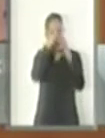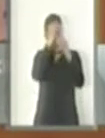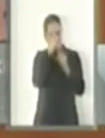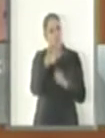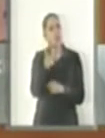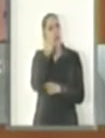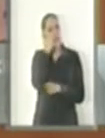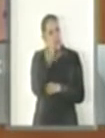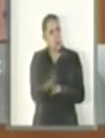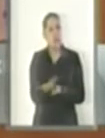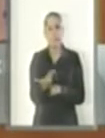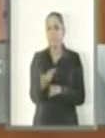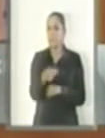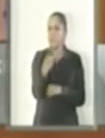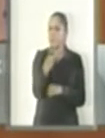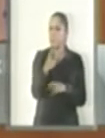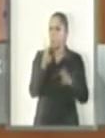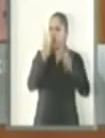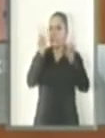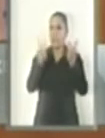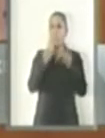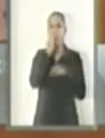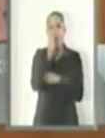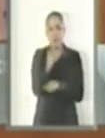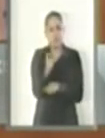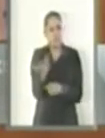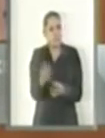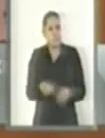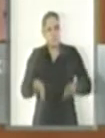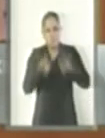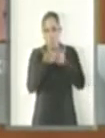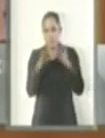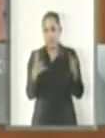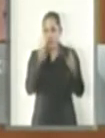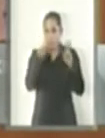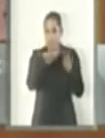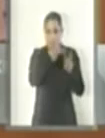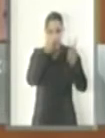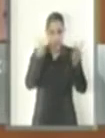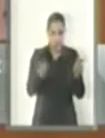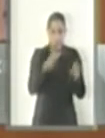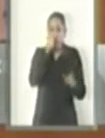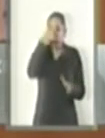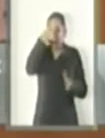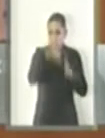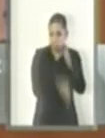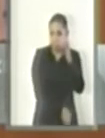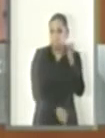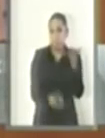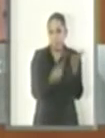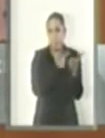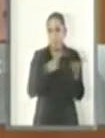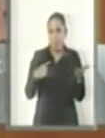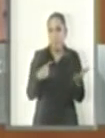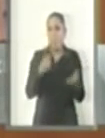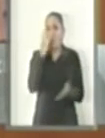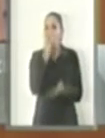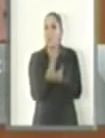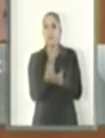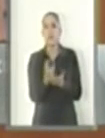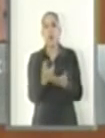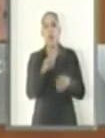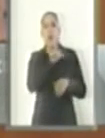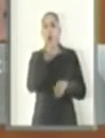atención de este tema tan sensible, complejo, que debe ser, por supuesto, abordado por todas las autoridades